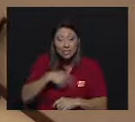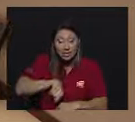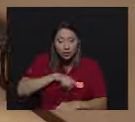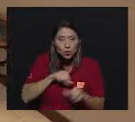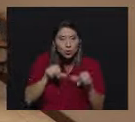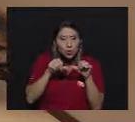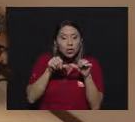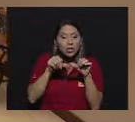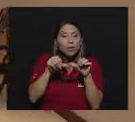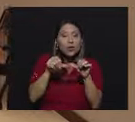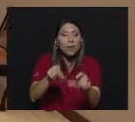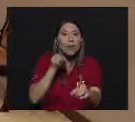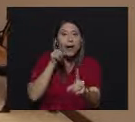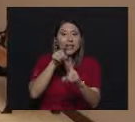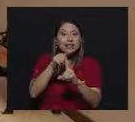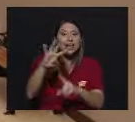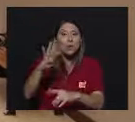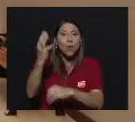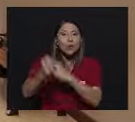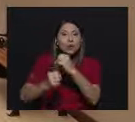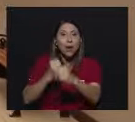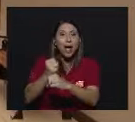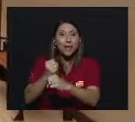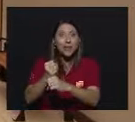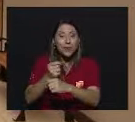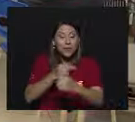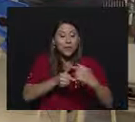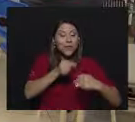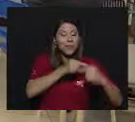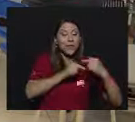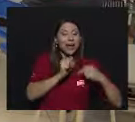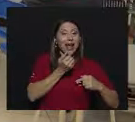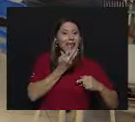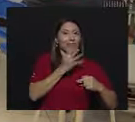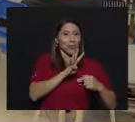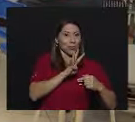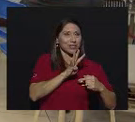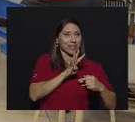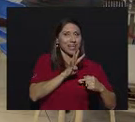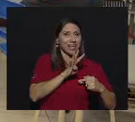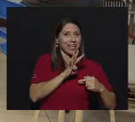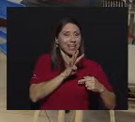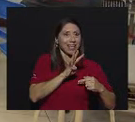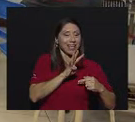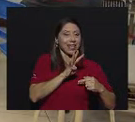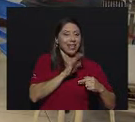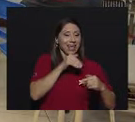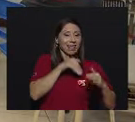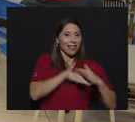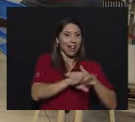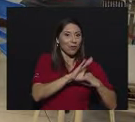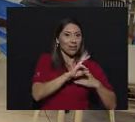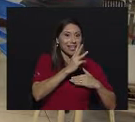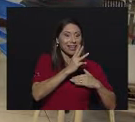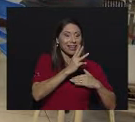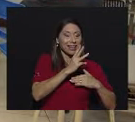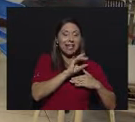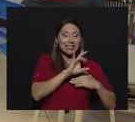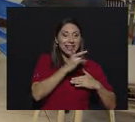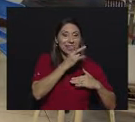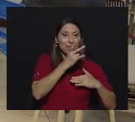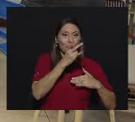año, nos damos cuenta que de esos 14 que entraron, 8 llegaron a